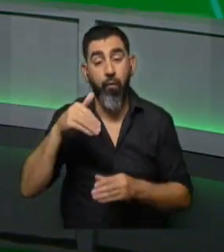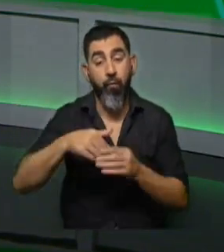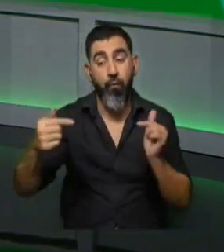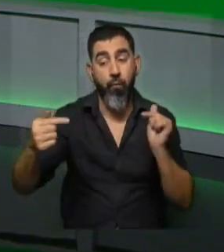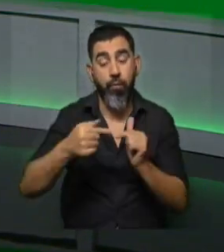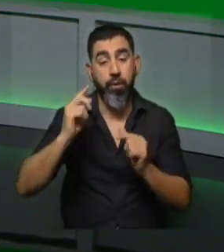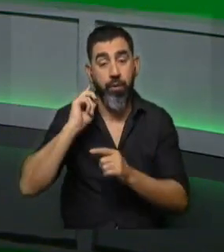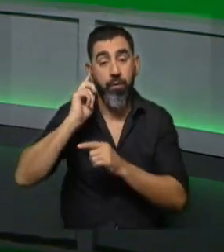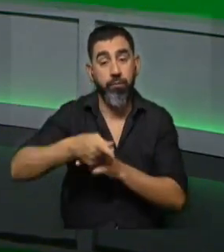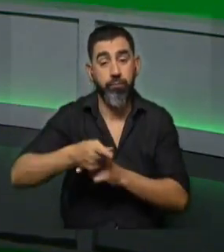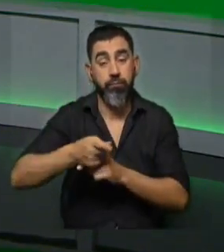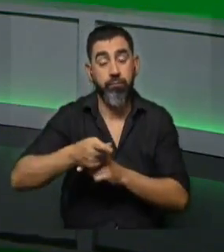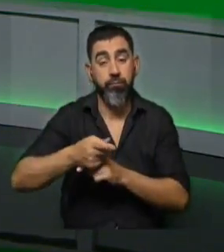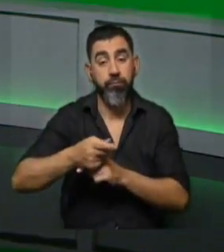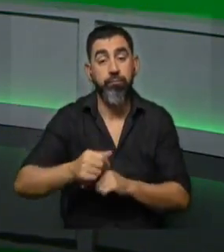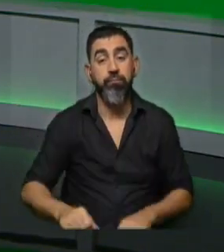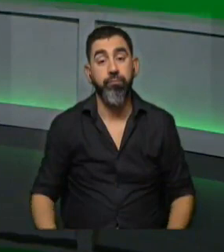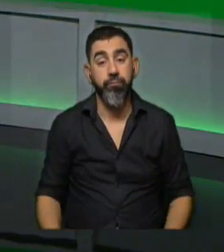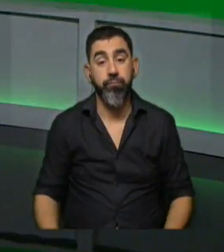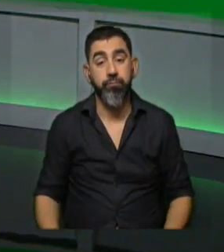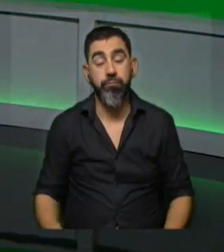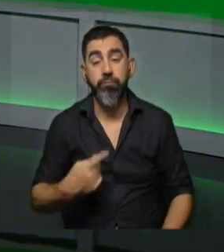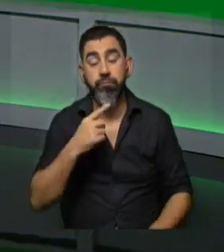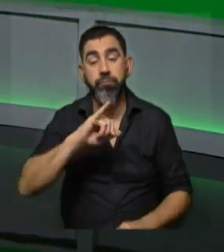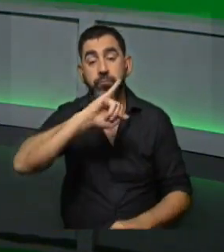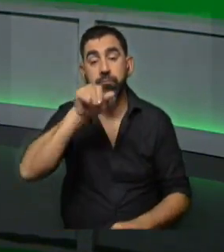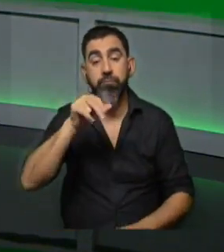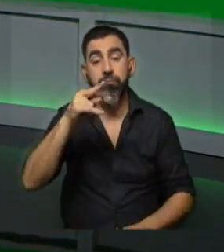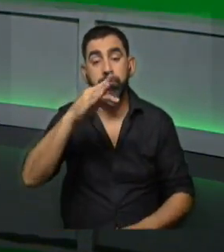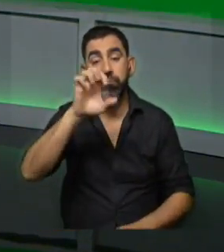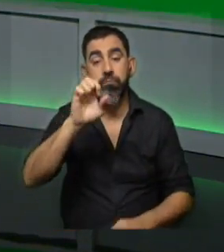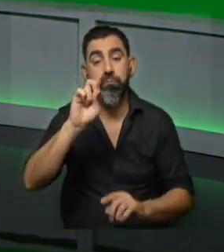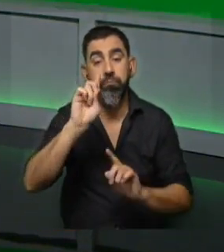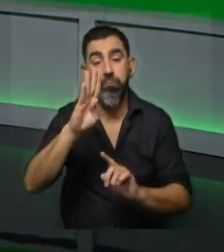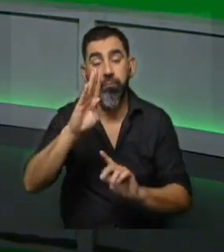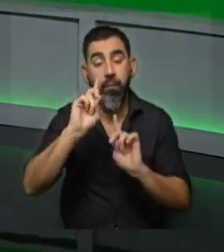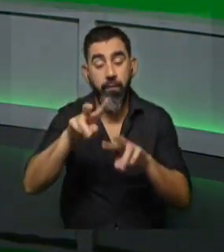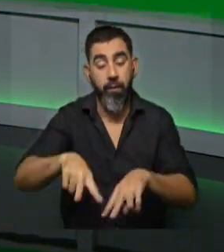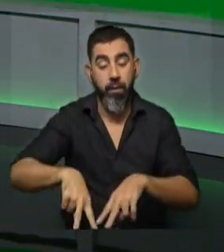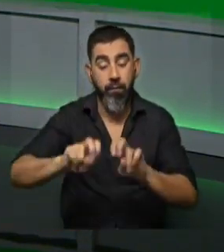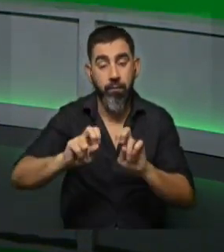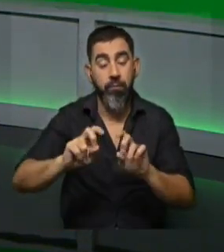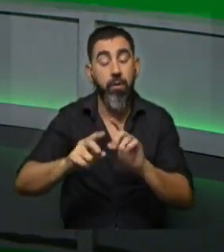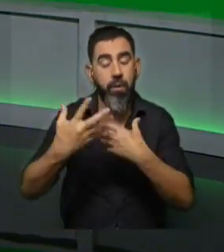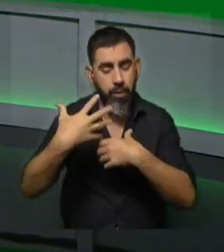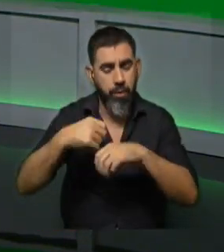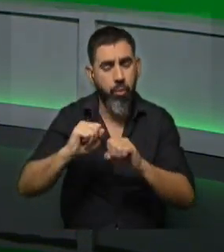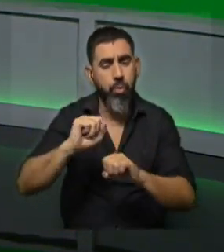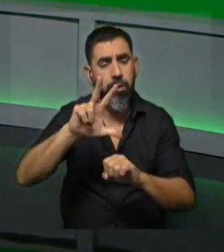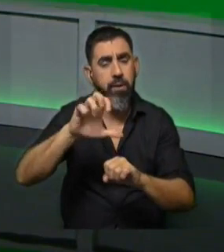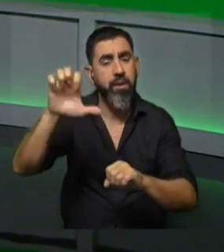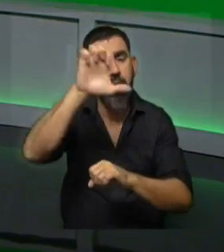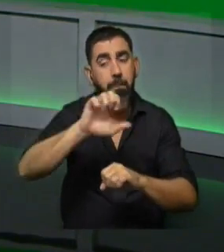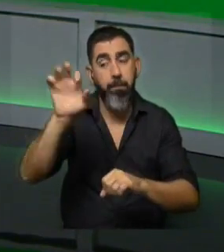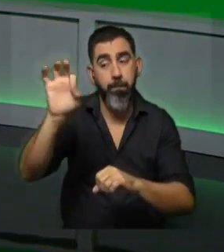en contra de la decisión dijo a mbd noticias que la jutec debe analizar el caso y que en una investigación detectó al menos tres empresas